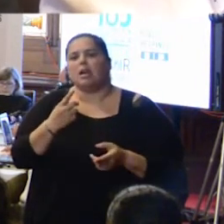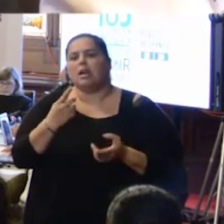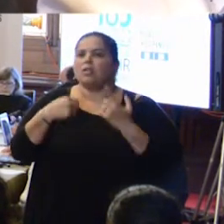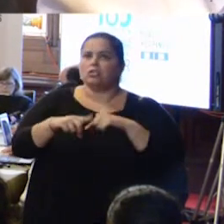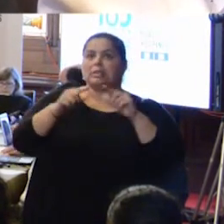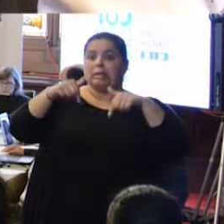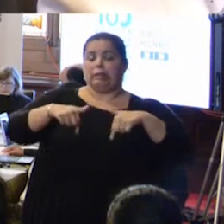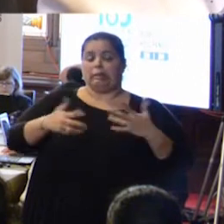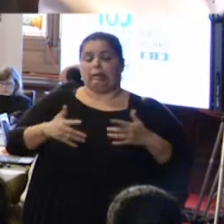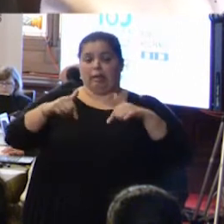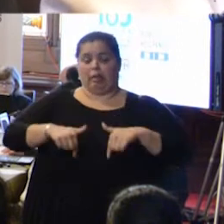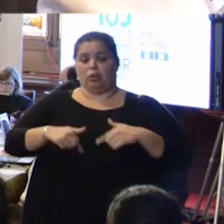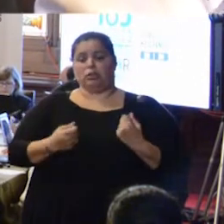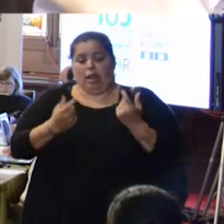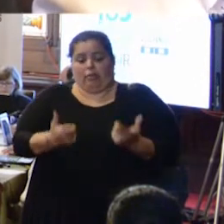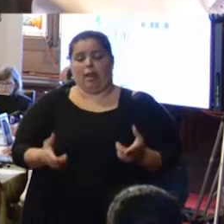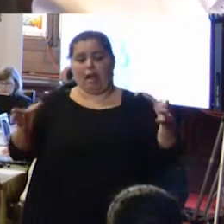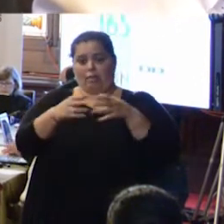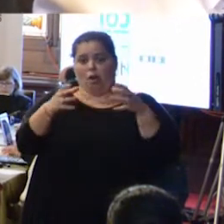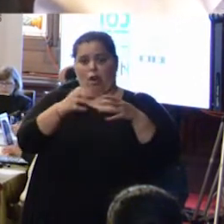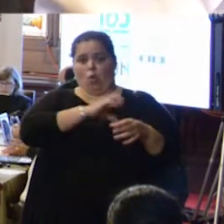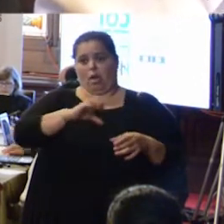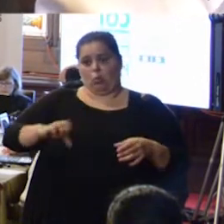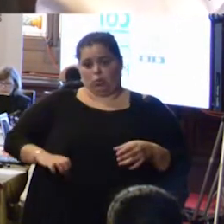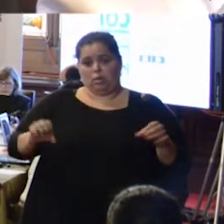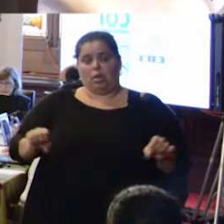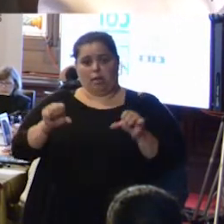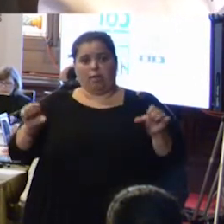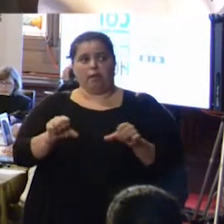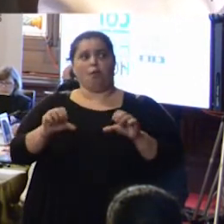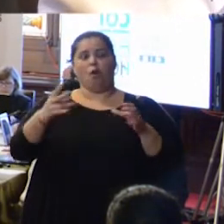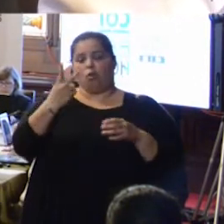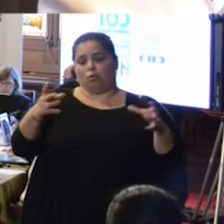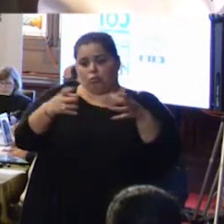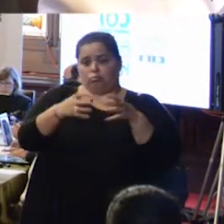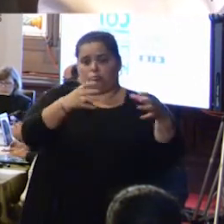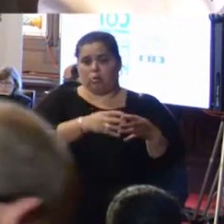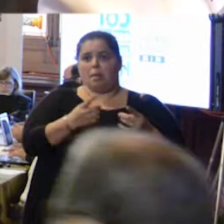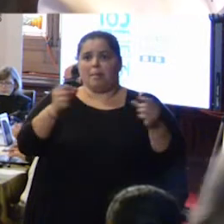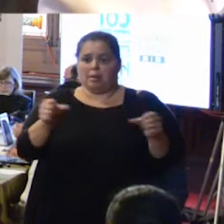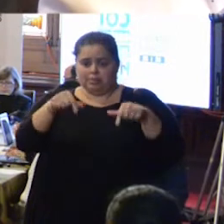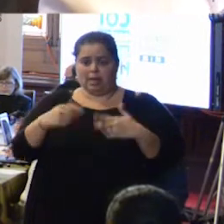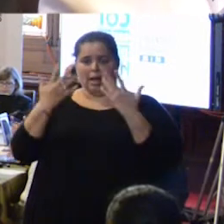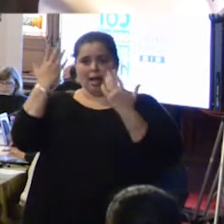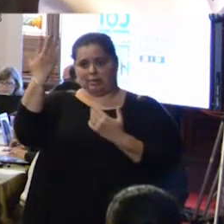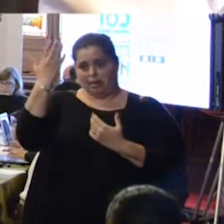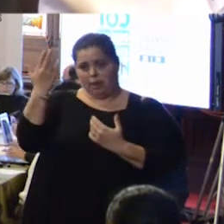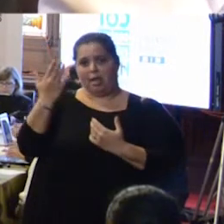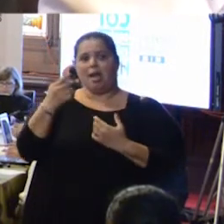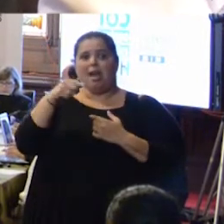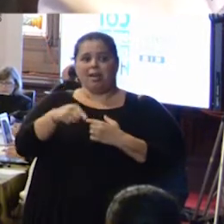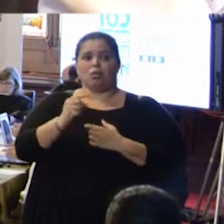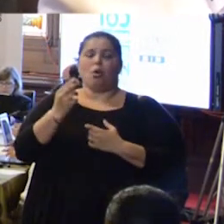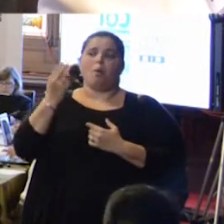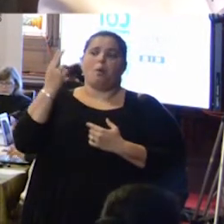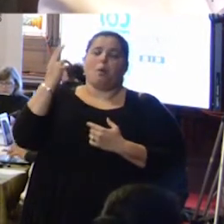órgano judicial, al órgano ejecutivo, dos sendos proyectos de código para ser eventualmente presentado a la Asamblea, lo cual promete una nueva institucionalidad en